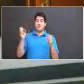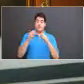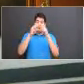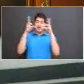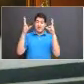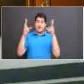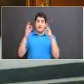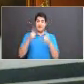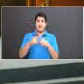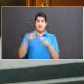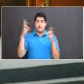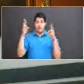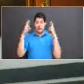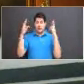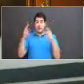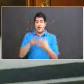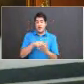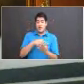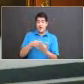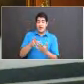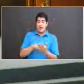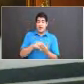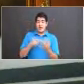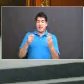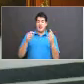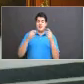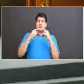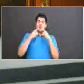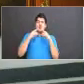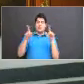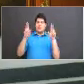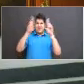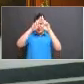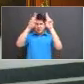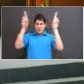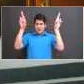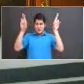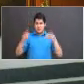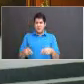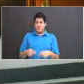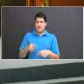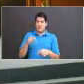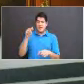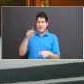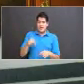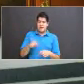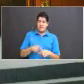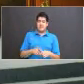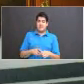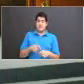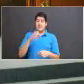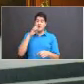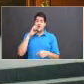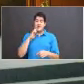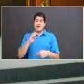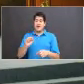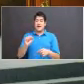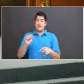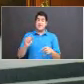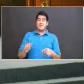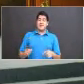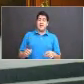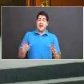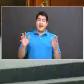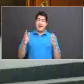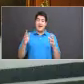¿no? Y todavía en los rótulos de las pantallonas así, this is revival, esto es avivamiento.